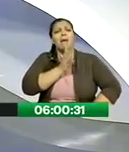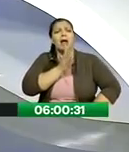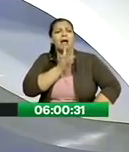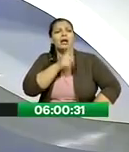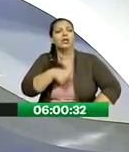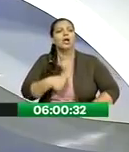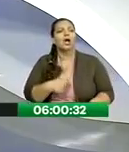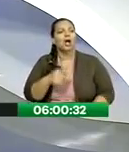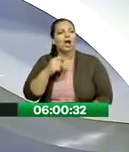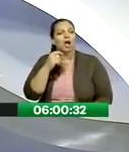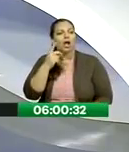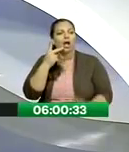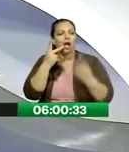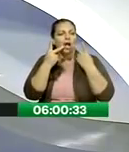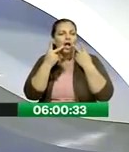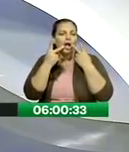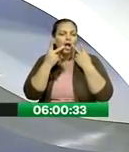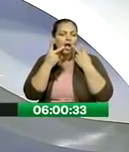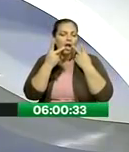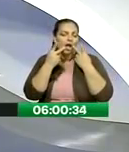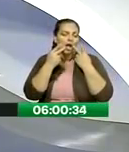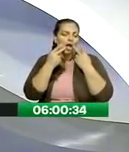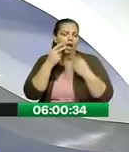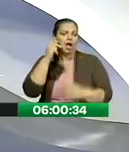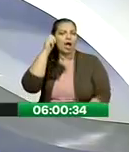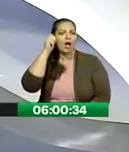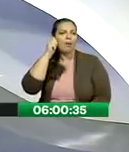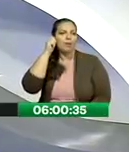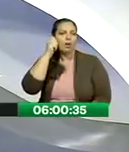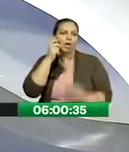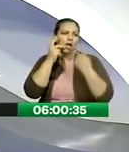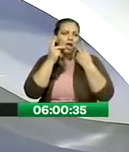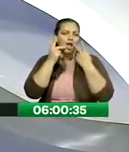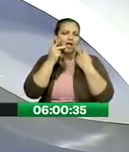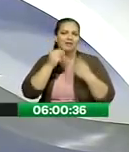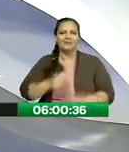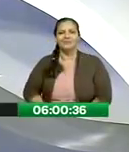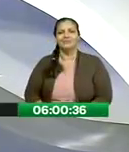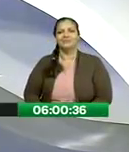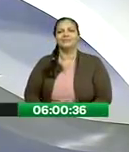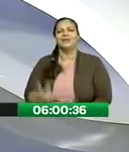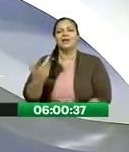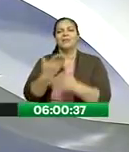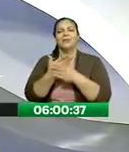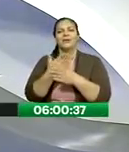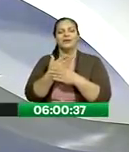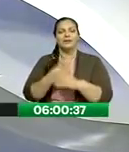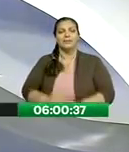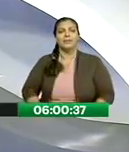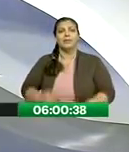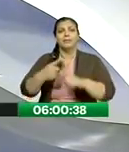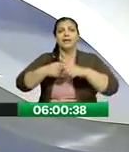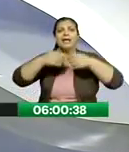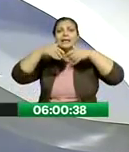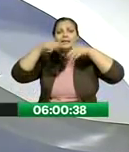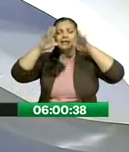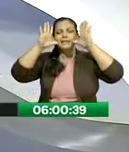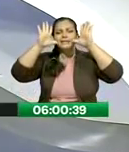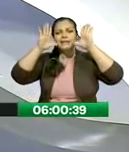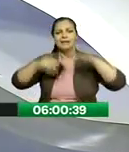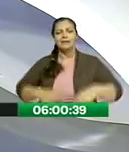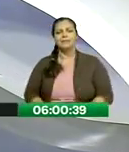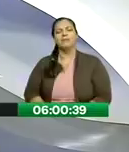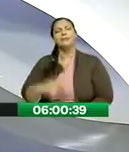Diciembre, además de ser un mes de alegría, ajá, se convierte en un mes de recuerdos, un mes de opciones, un